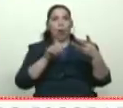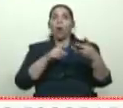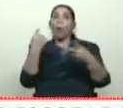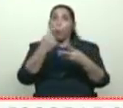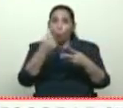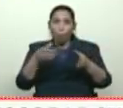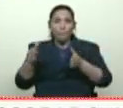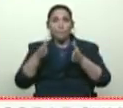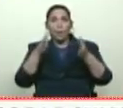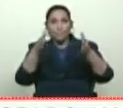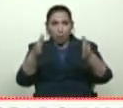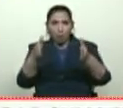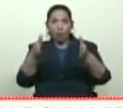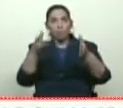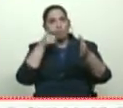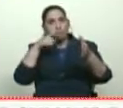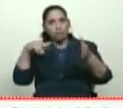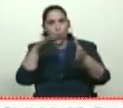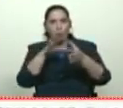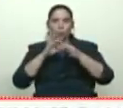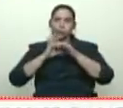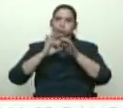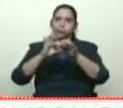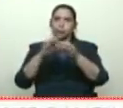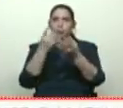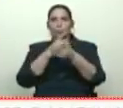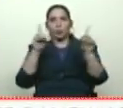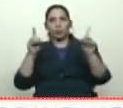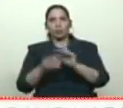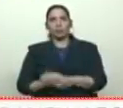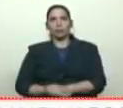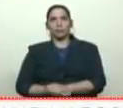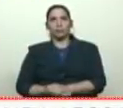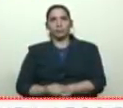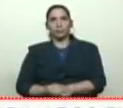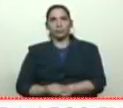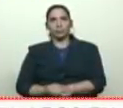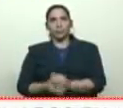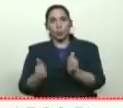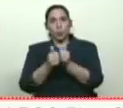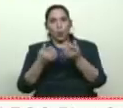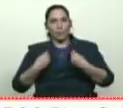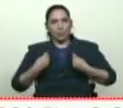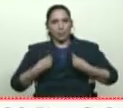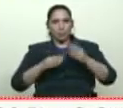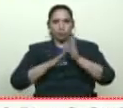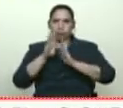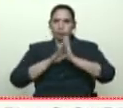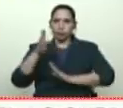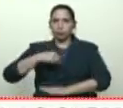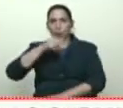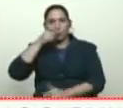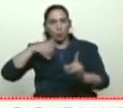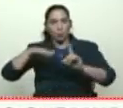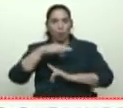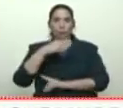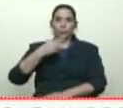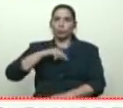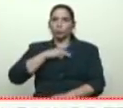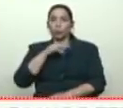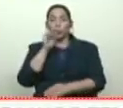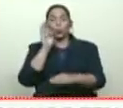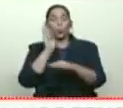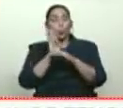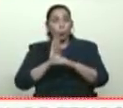para consolidar la democracia, para consolidar la paz y la convivencia y el desarrollo de nuestro pueblo. Por eso somos muy